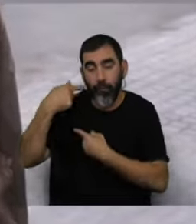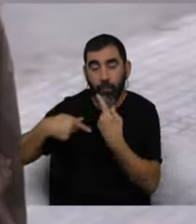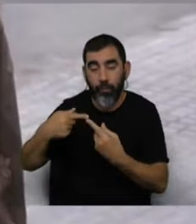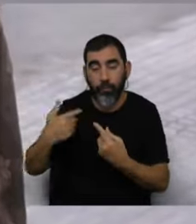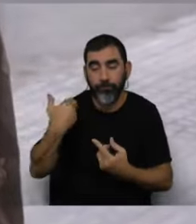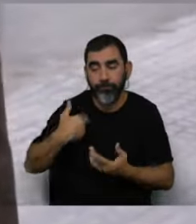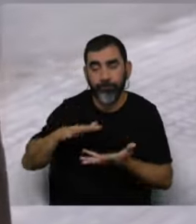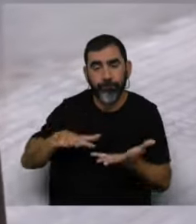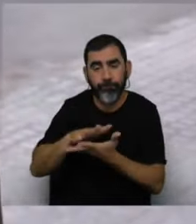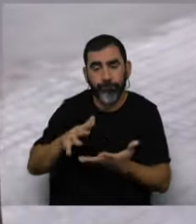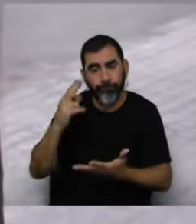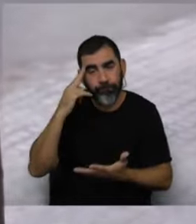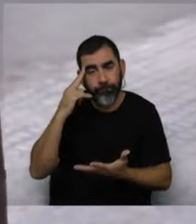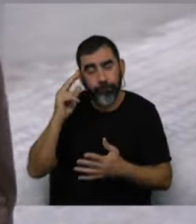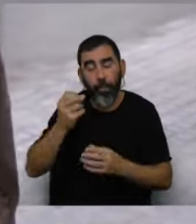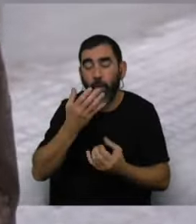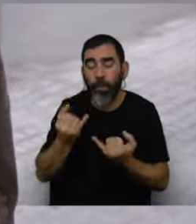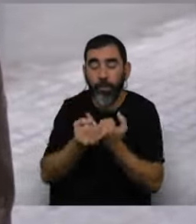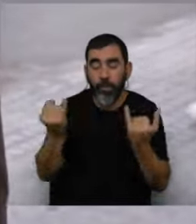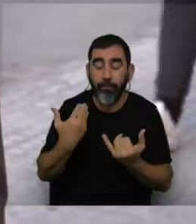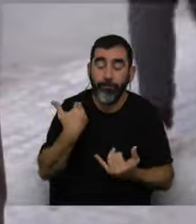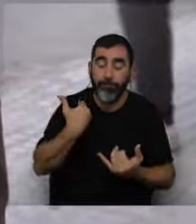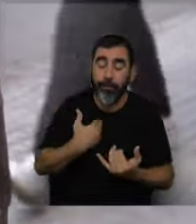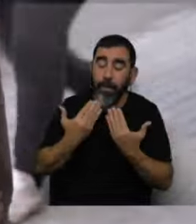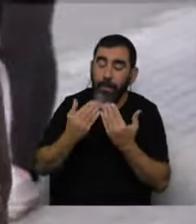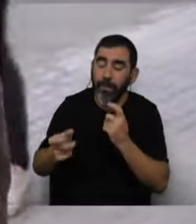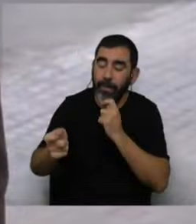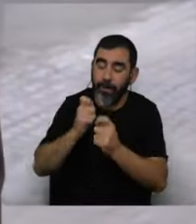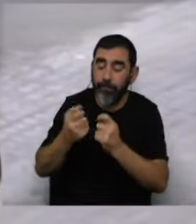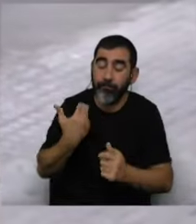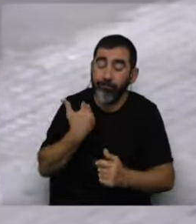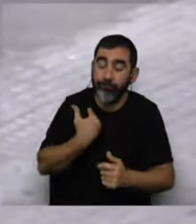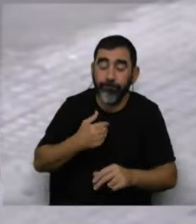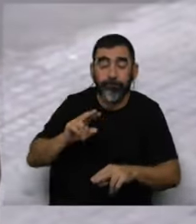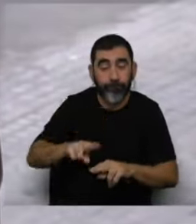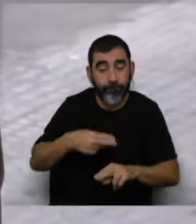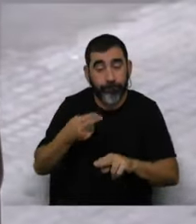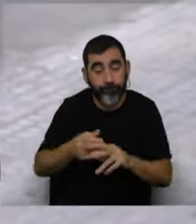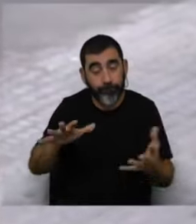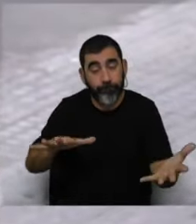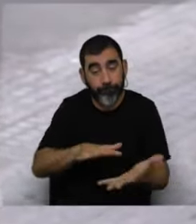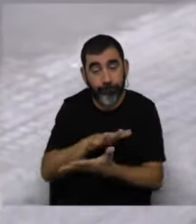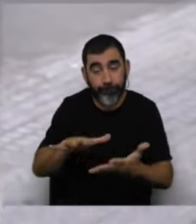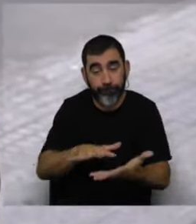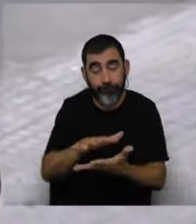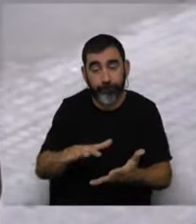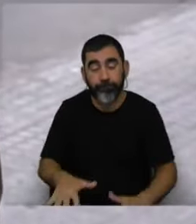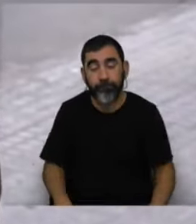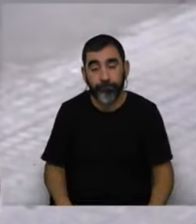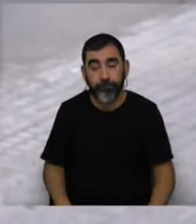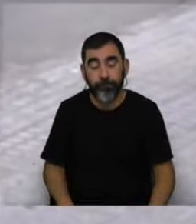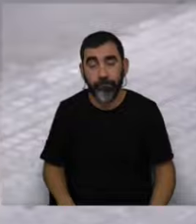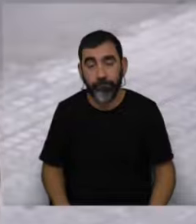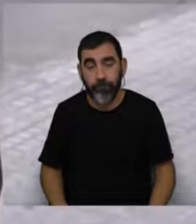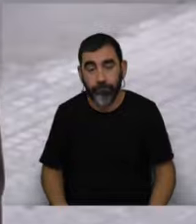lamentable hecho Bueno Lamentablemente Buen día eh gracias por estar Y lamentablemente estos hechos nos impactan a quienes Lo padecemos